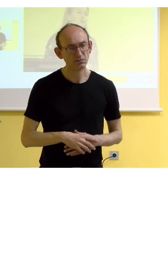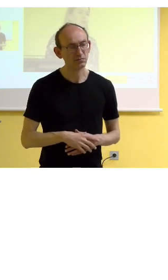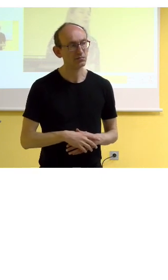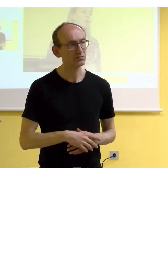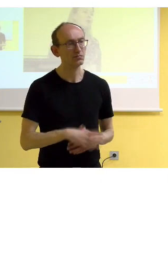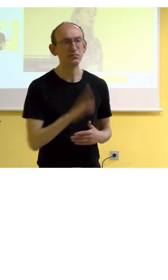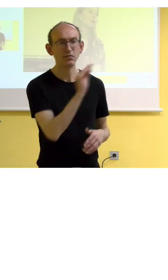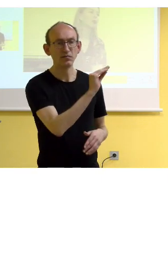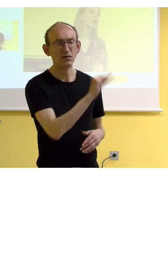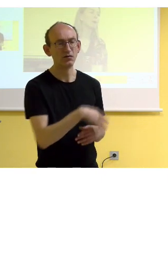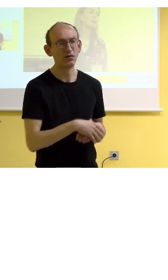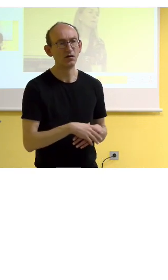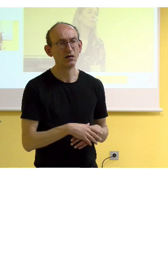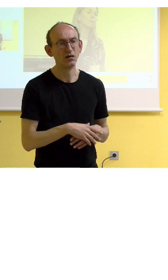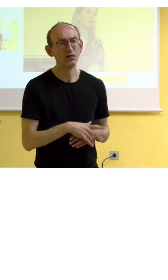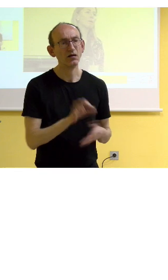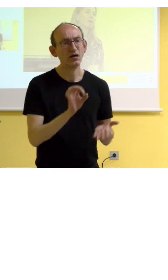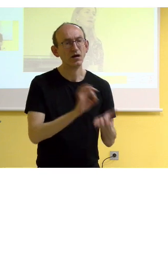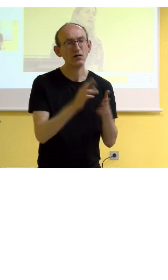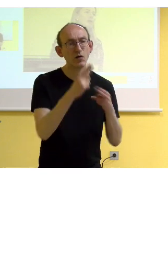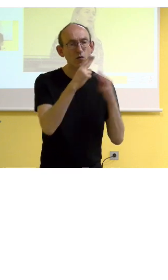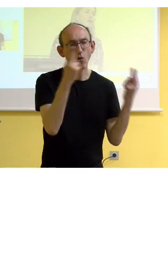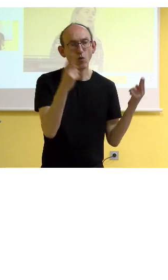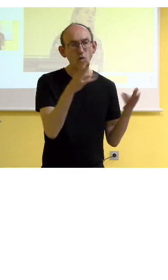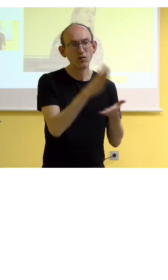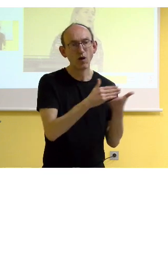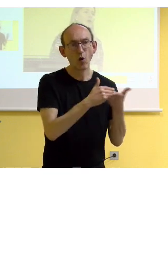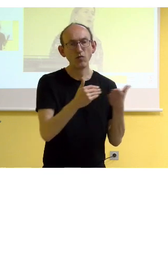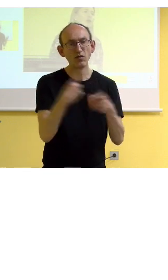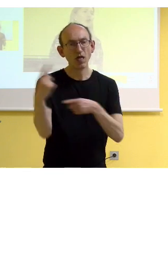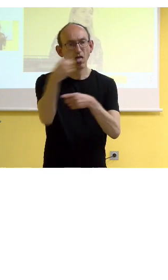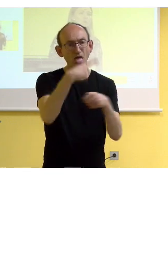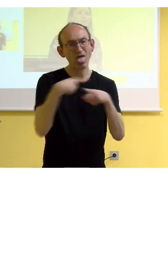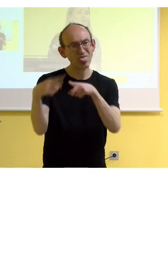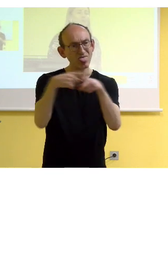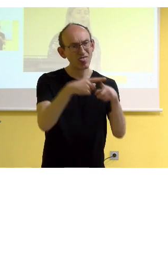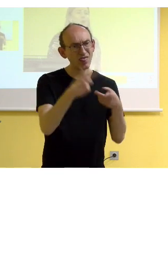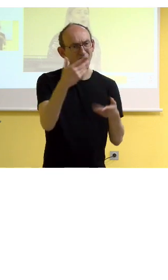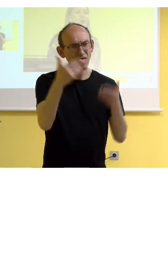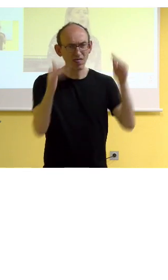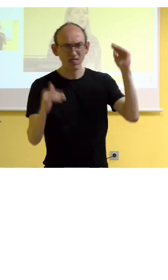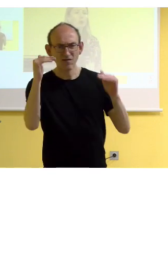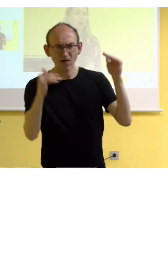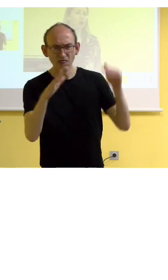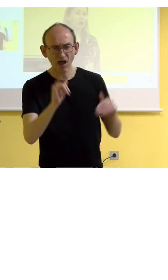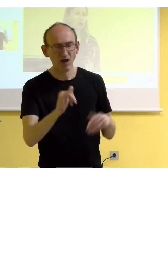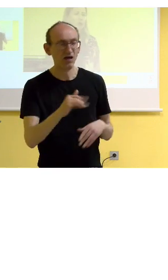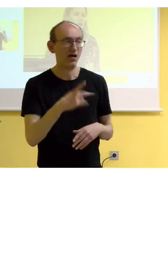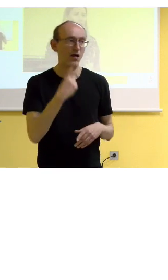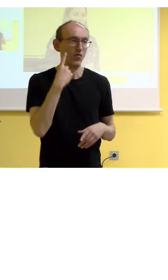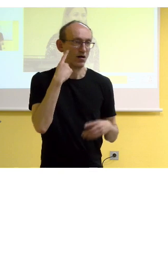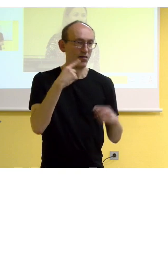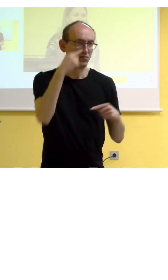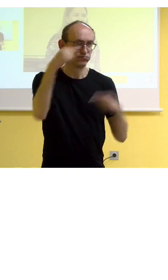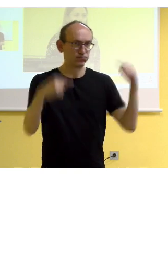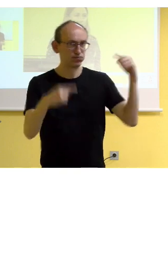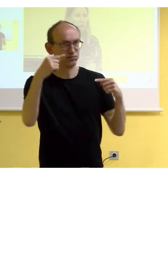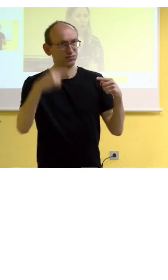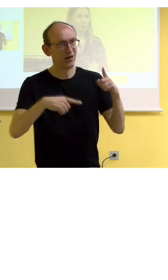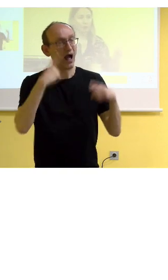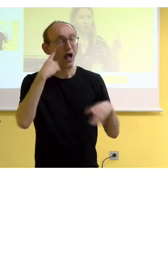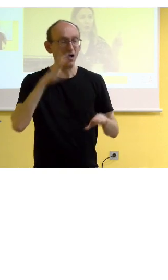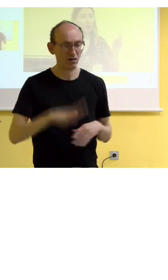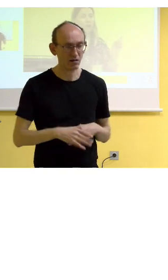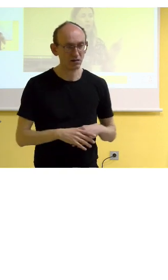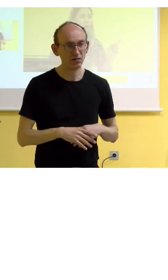¿Hay mucha diferencia entre la cartera de servicios entre comunidades? Sí. Sí. Bueno, mucha diferencia. A ver, por ejemplo, los primeros